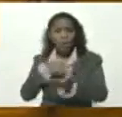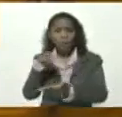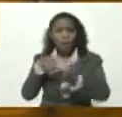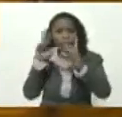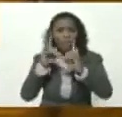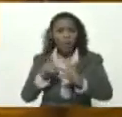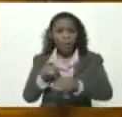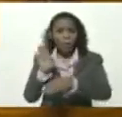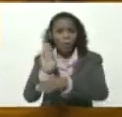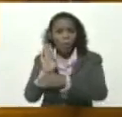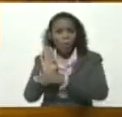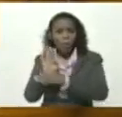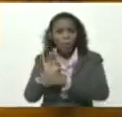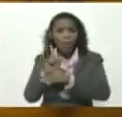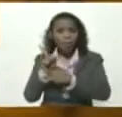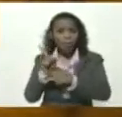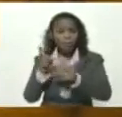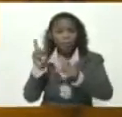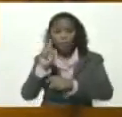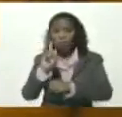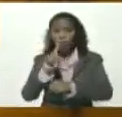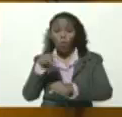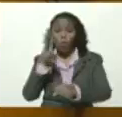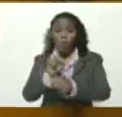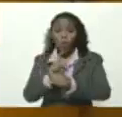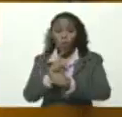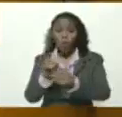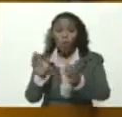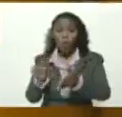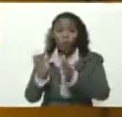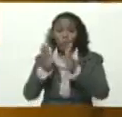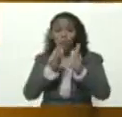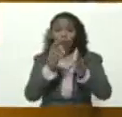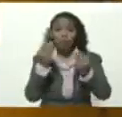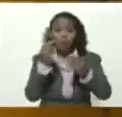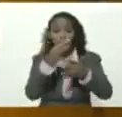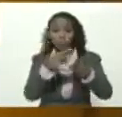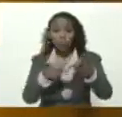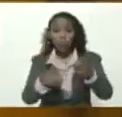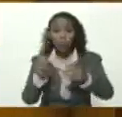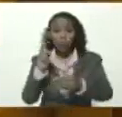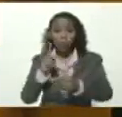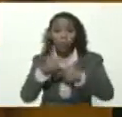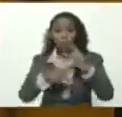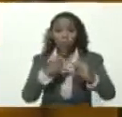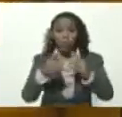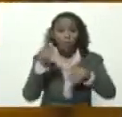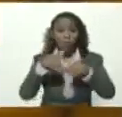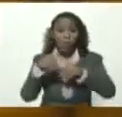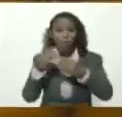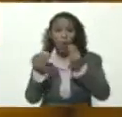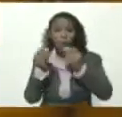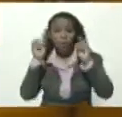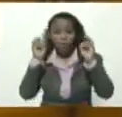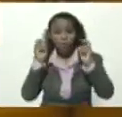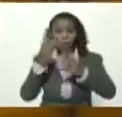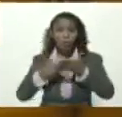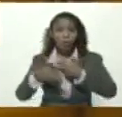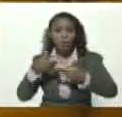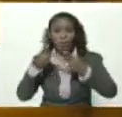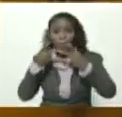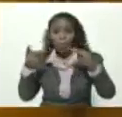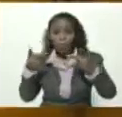para resguardar, tomando en cuenta que no solamente son los galpones, sino hay muchos elementos que intervienen en el proceso electoral, como el tema de los servicios